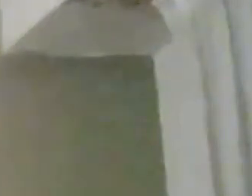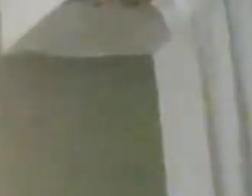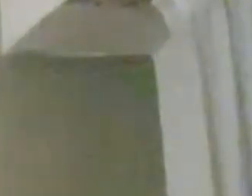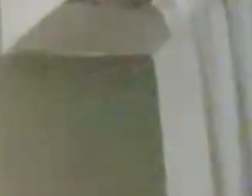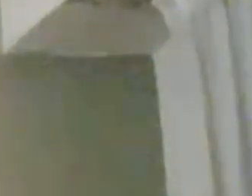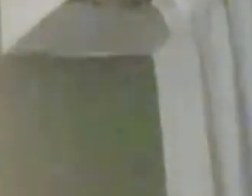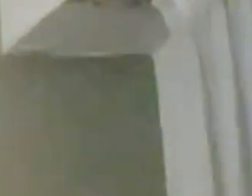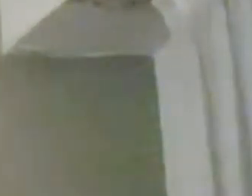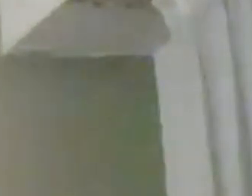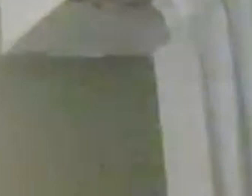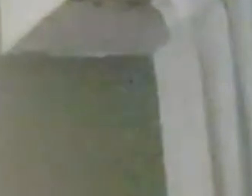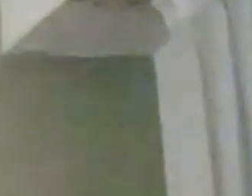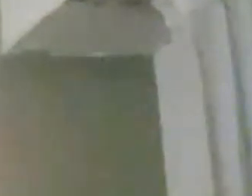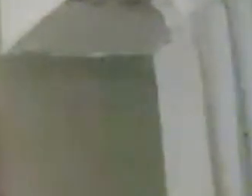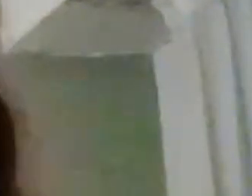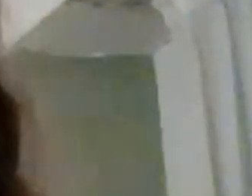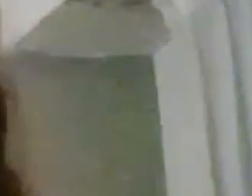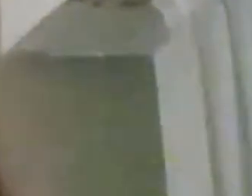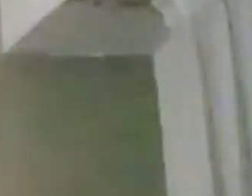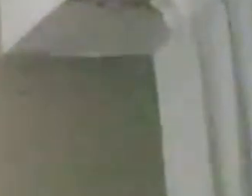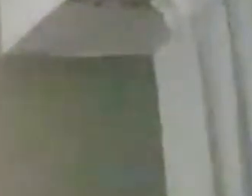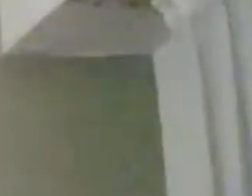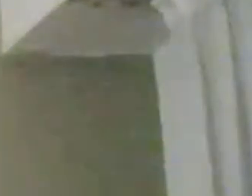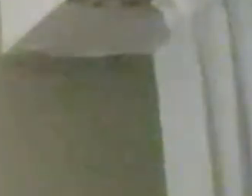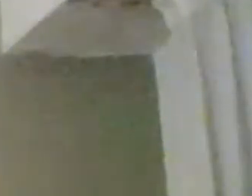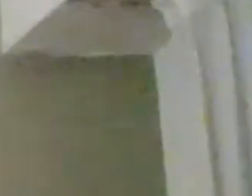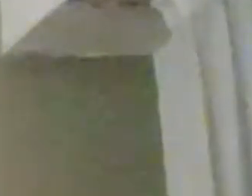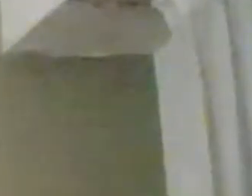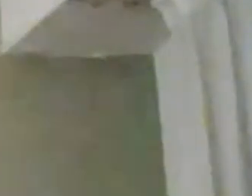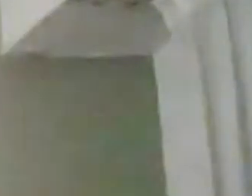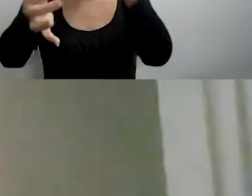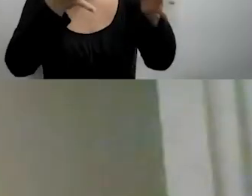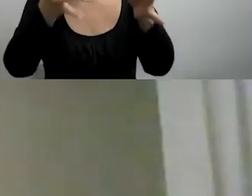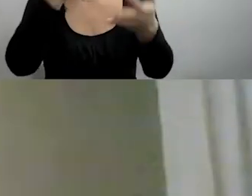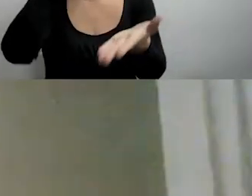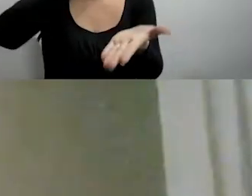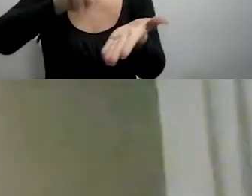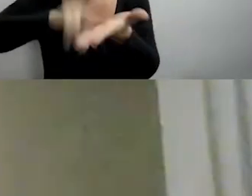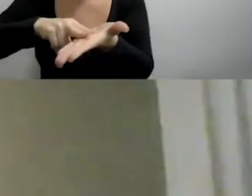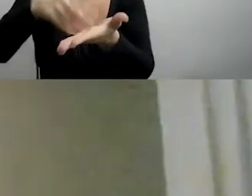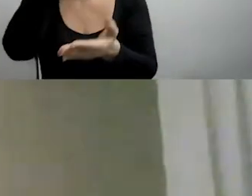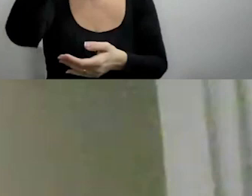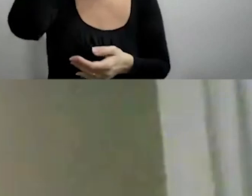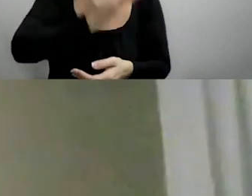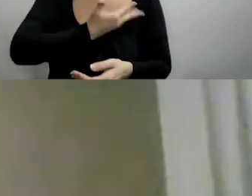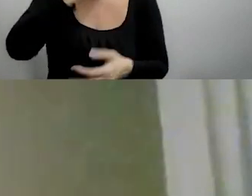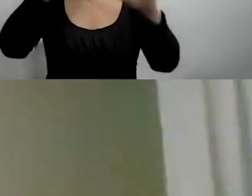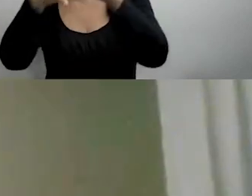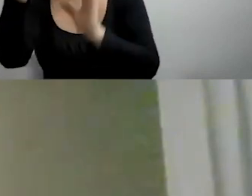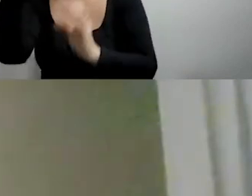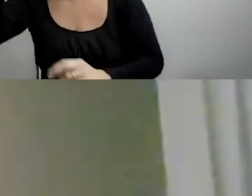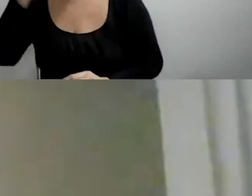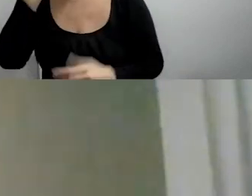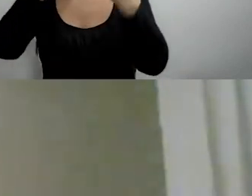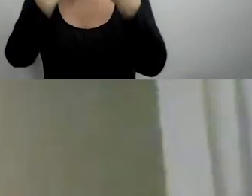este año 2023 de AEFIP Diálogos Tributarios AEFIP UMAY. Como siempre, muchísimas gracias también a la Universidad Maimónides